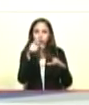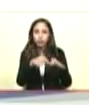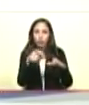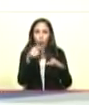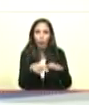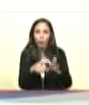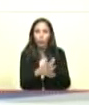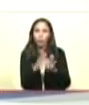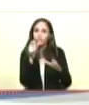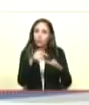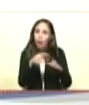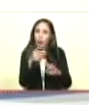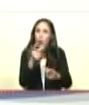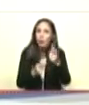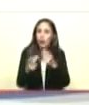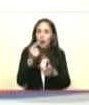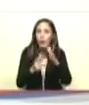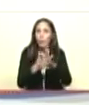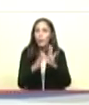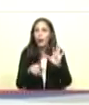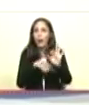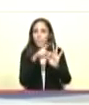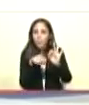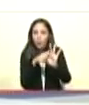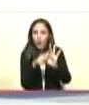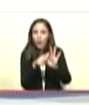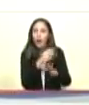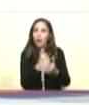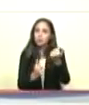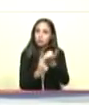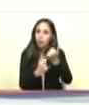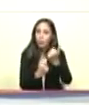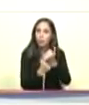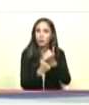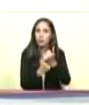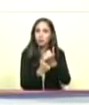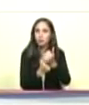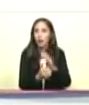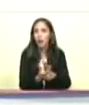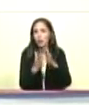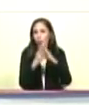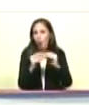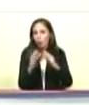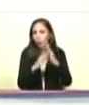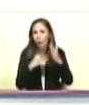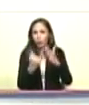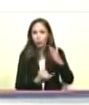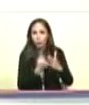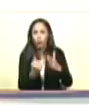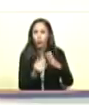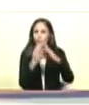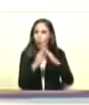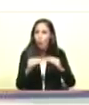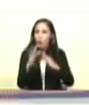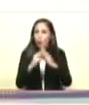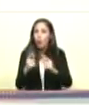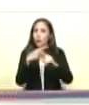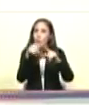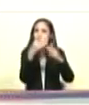una tesorería nacional para seguir completando todo lo que es la institucionalidad del Petro venezolano. Mire